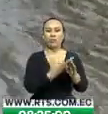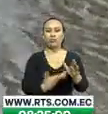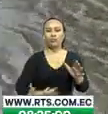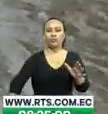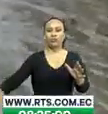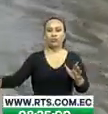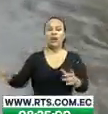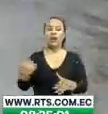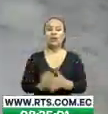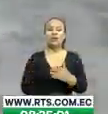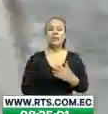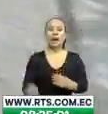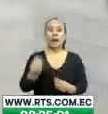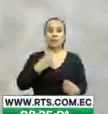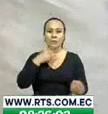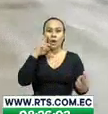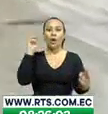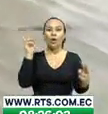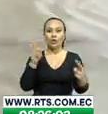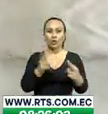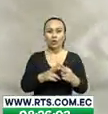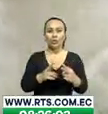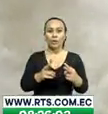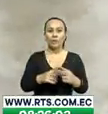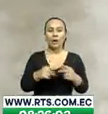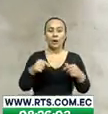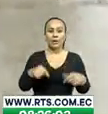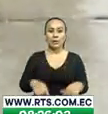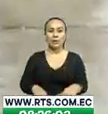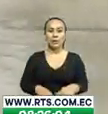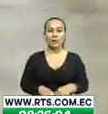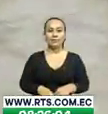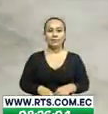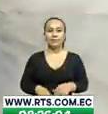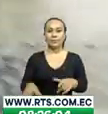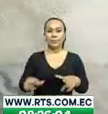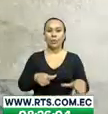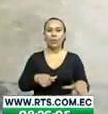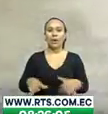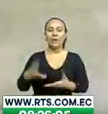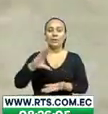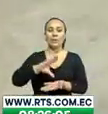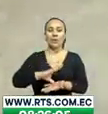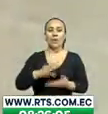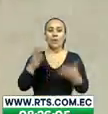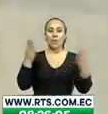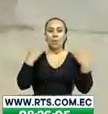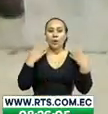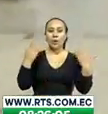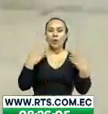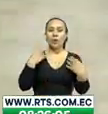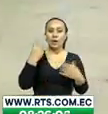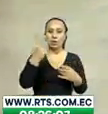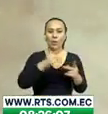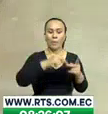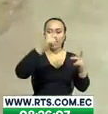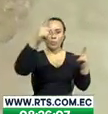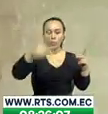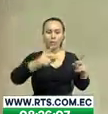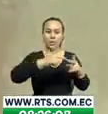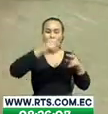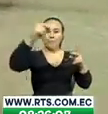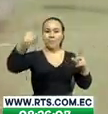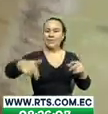irónico cuando conocemos que en un cantón vecino de Guayaquil, atravesando dos puentes, allá